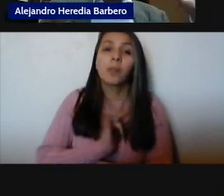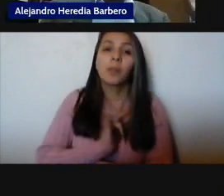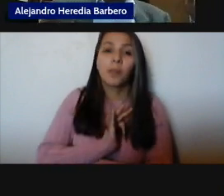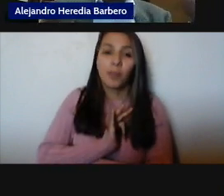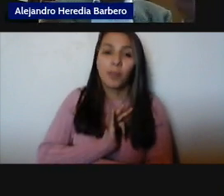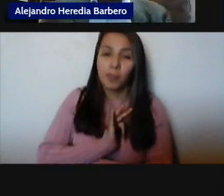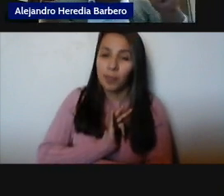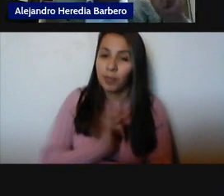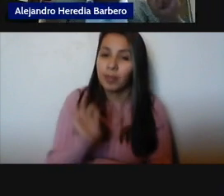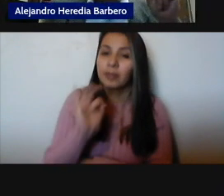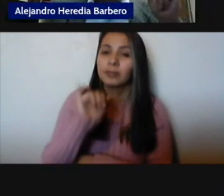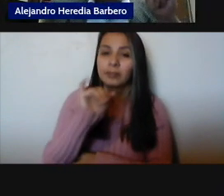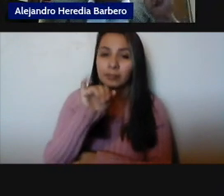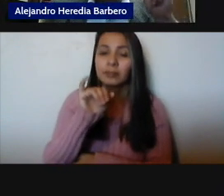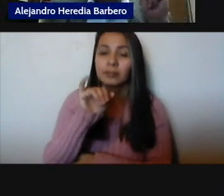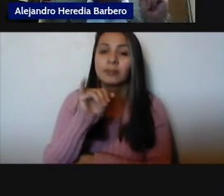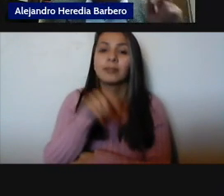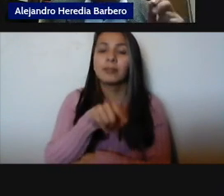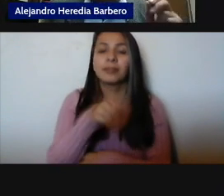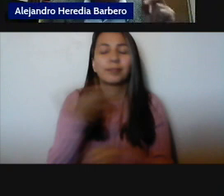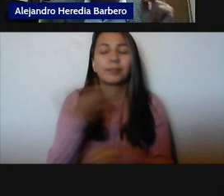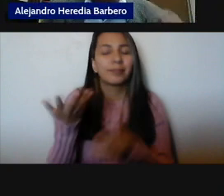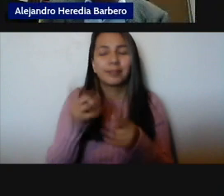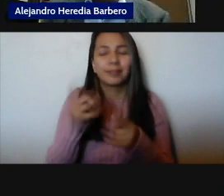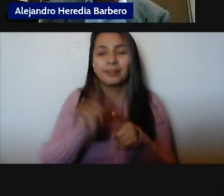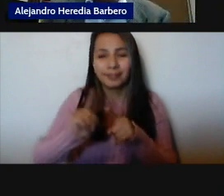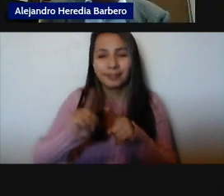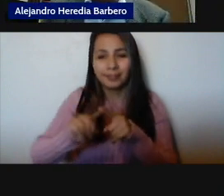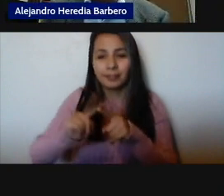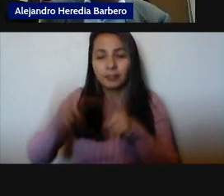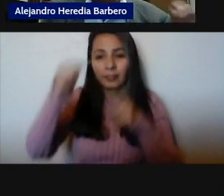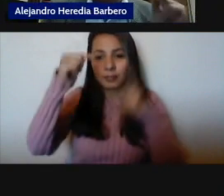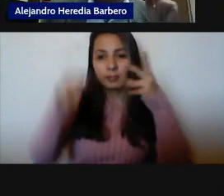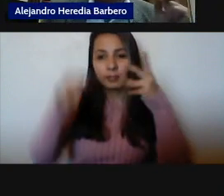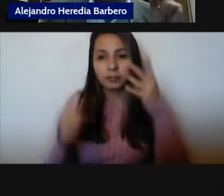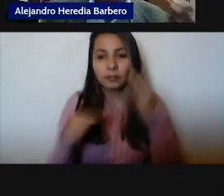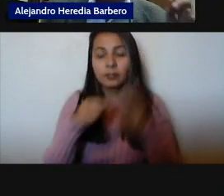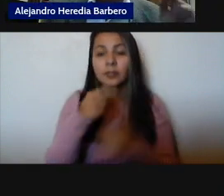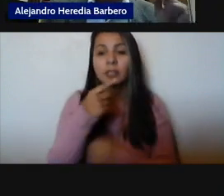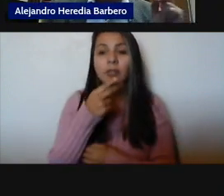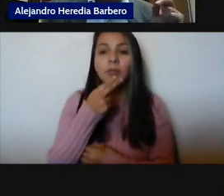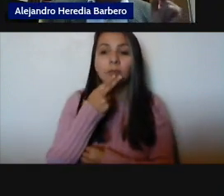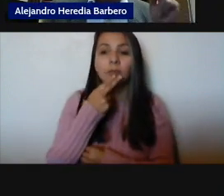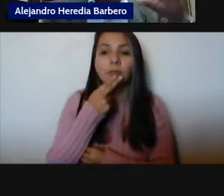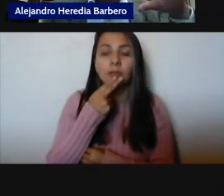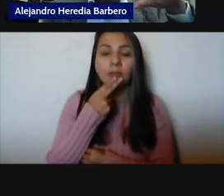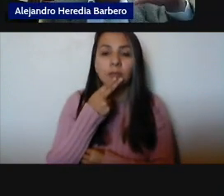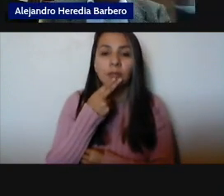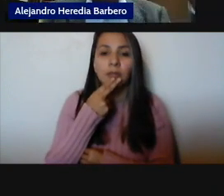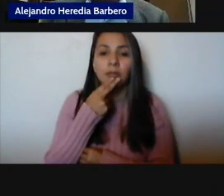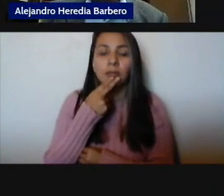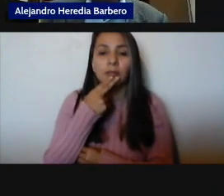que pueden caracterizar de todos estos componentes, de todos estos compuestos que utilizan